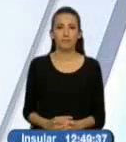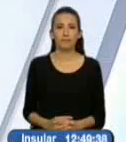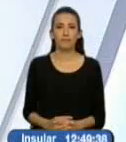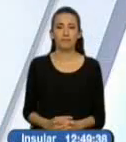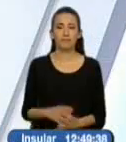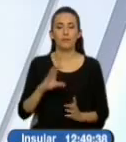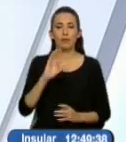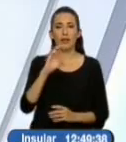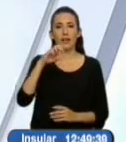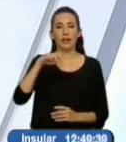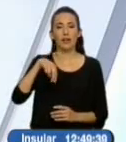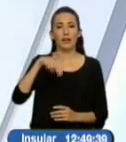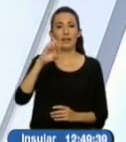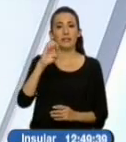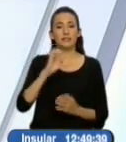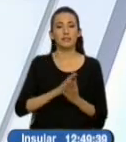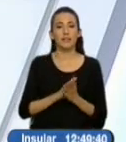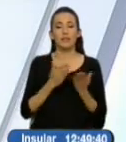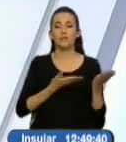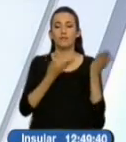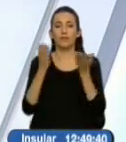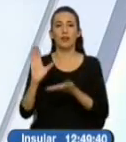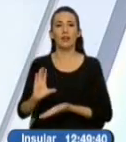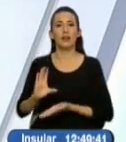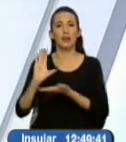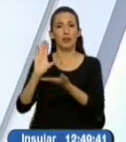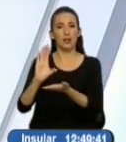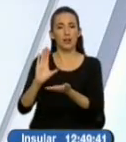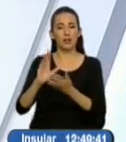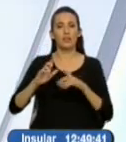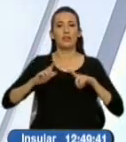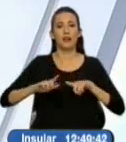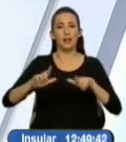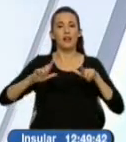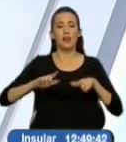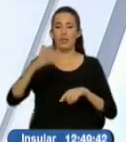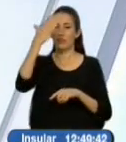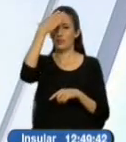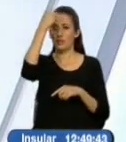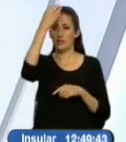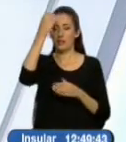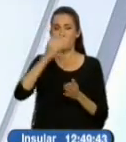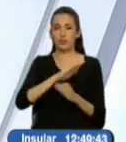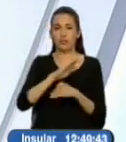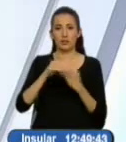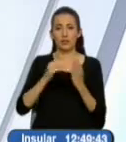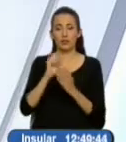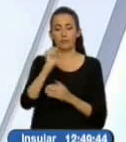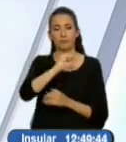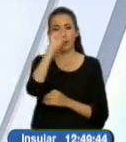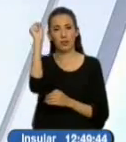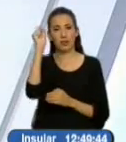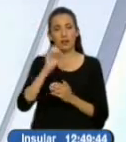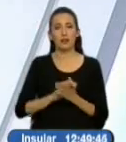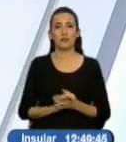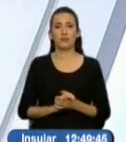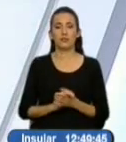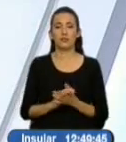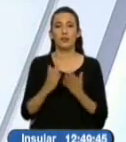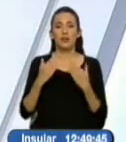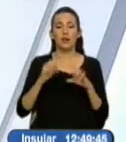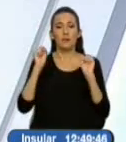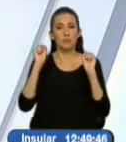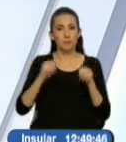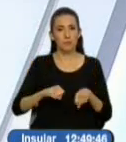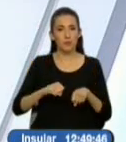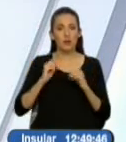El Consejo Nacional Electoral entregó las credenciales al presidente electo Lenín Moreno y al vicepresidente reelecto Jorge Glass para que se puedan ejercer